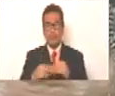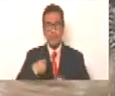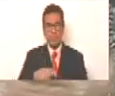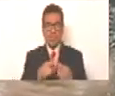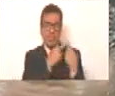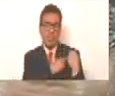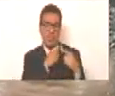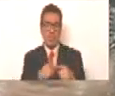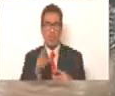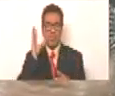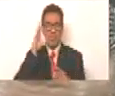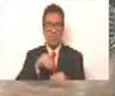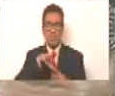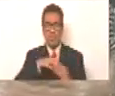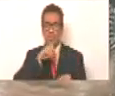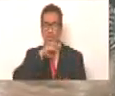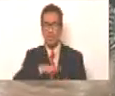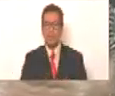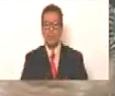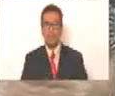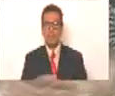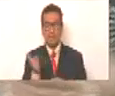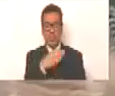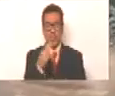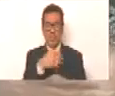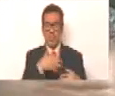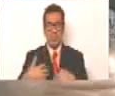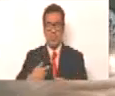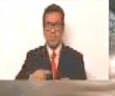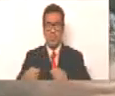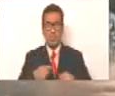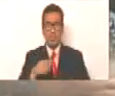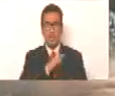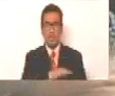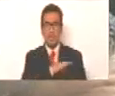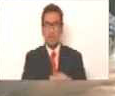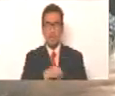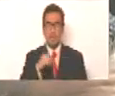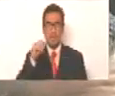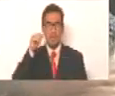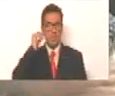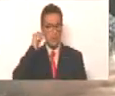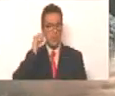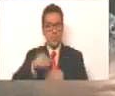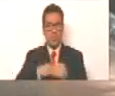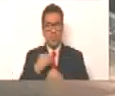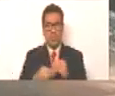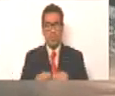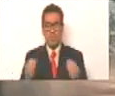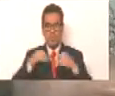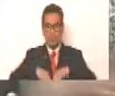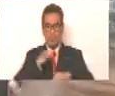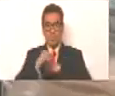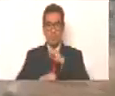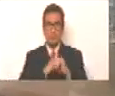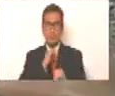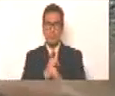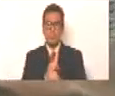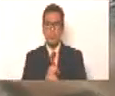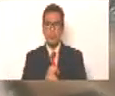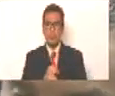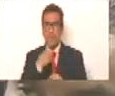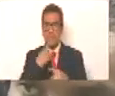de la historia de la histórica bandera de lucha de los movimientos sociales feministas y el cumplimiento de los acuerdos internacionales, sin distinción por